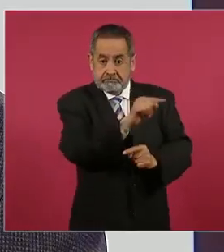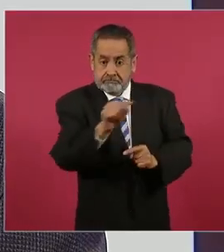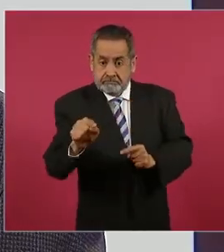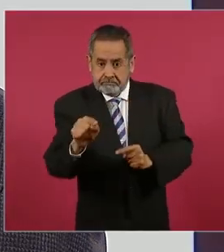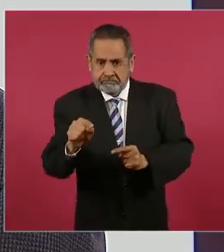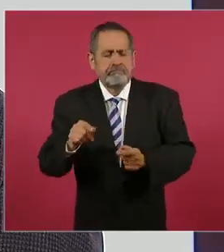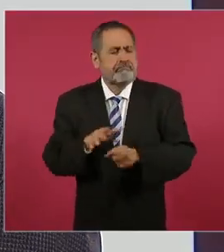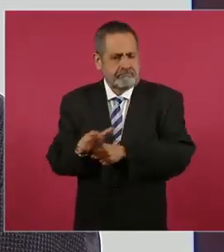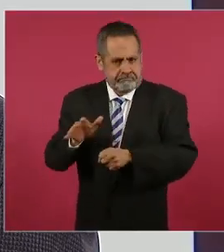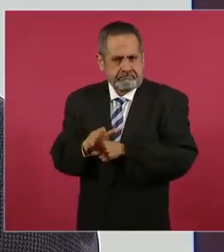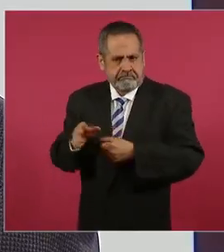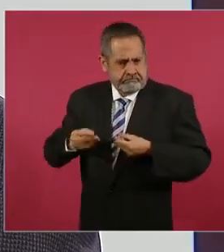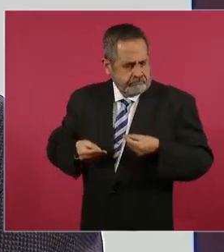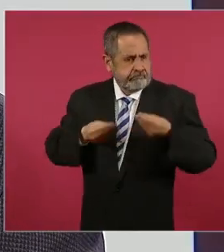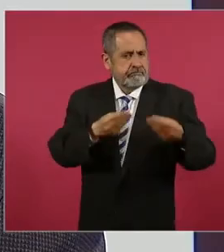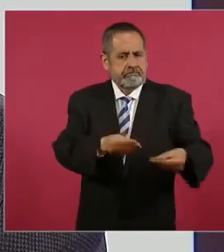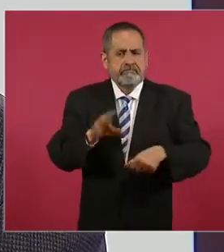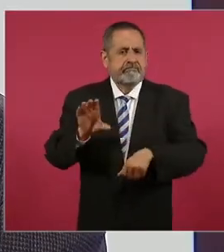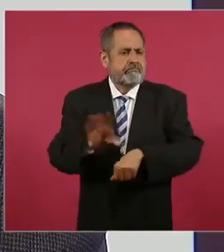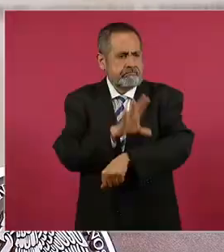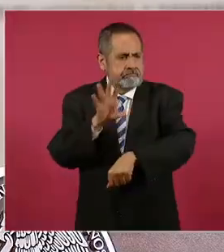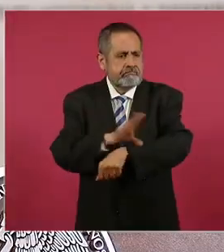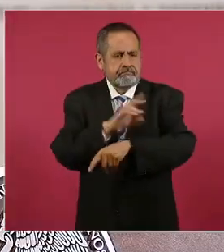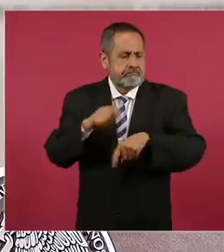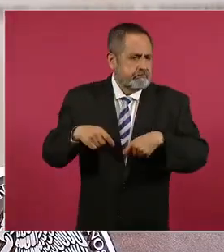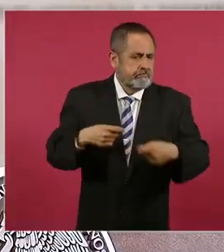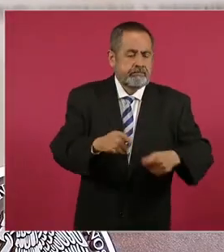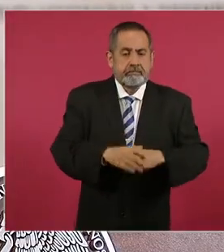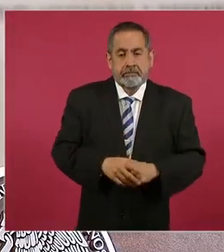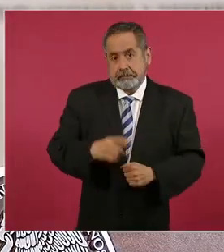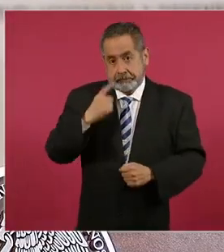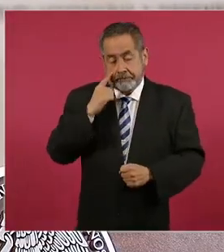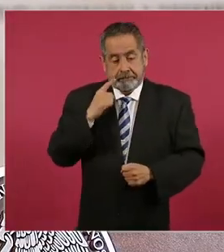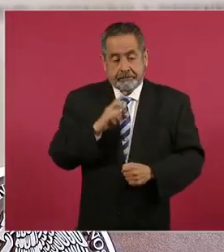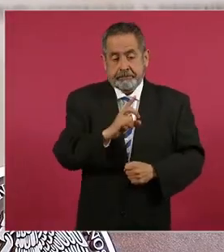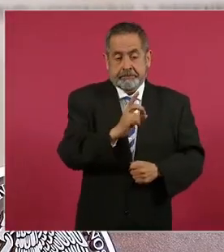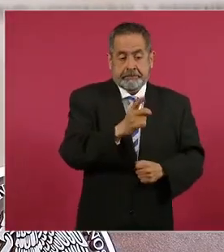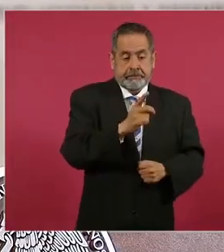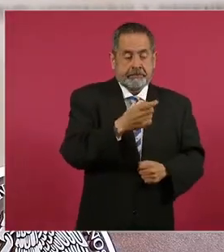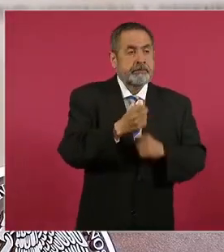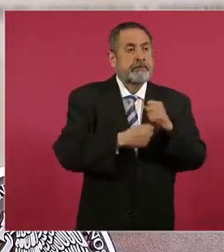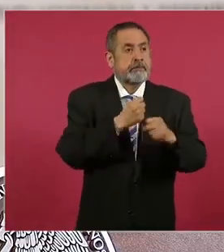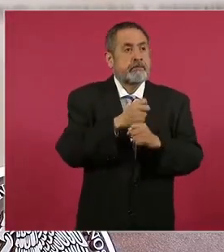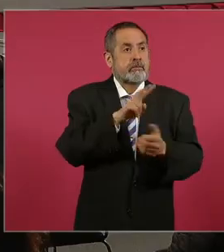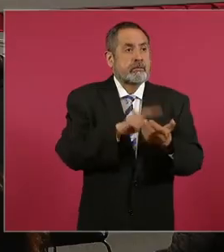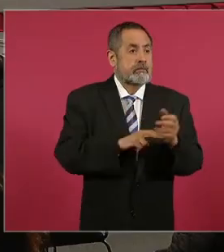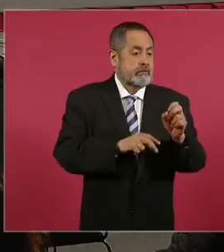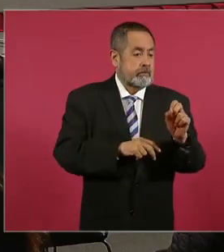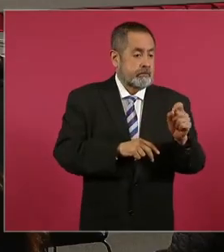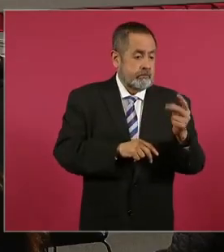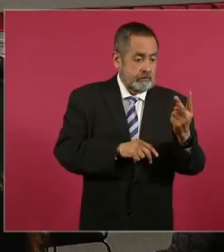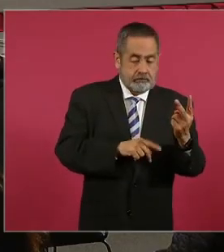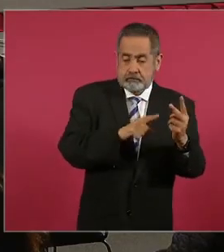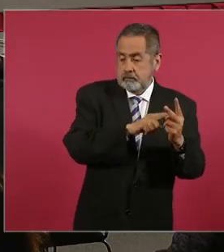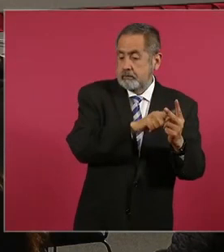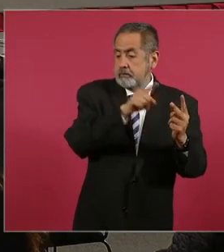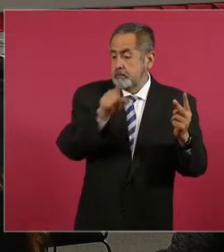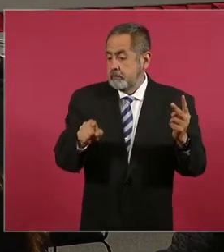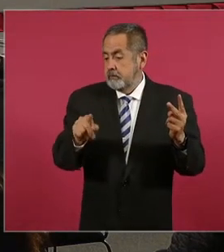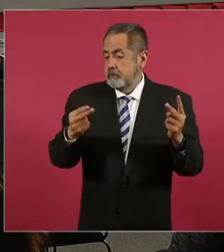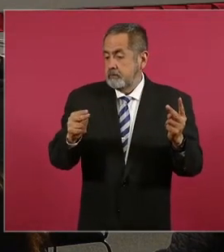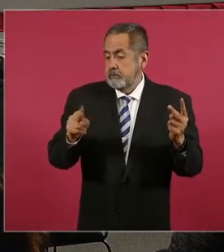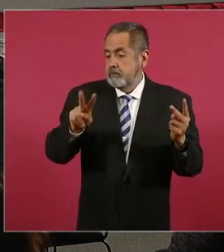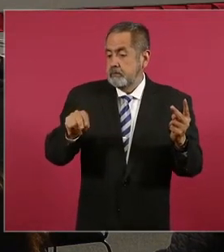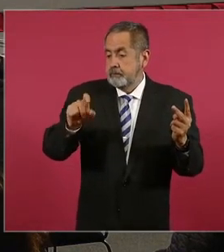energía suficiente. Entre diciembre de 2022 y noviembre de